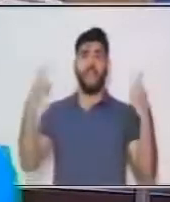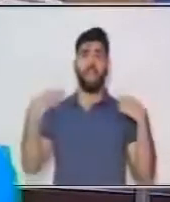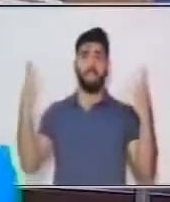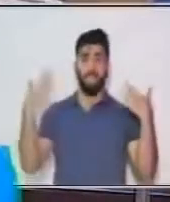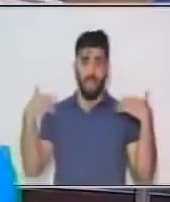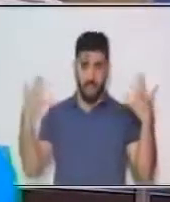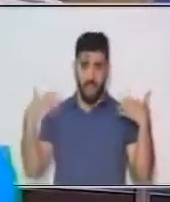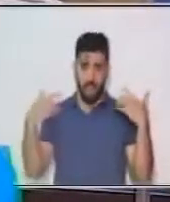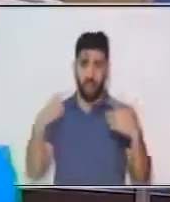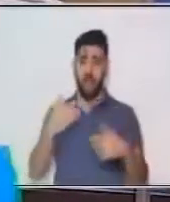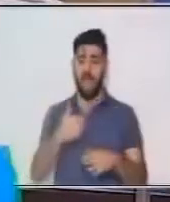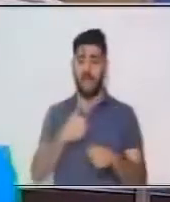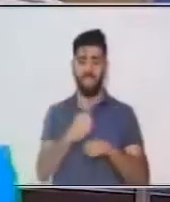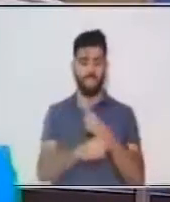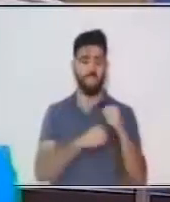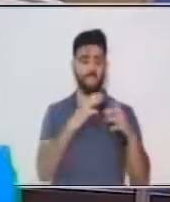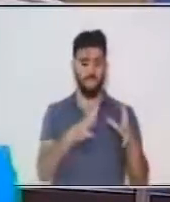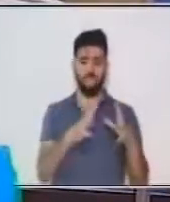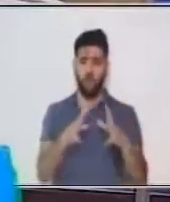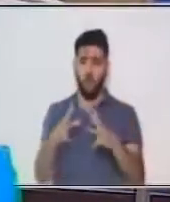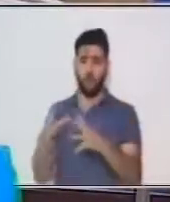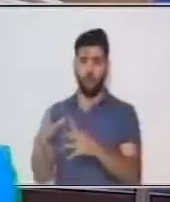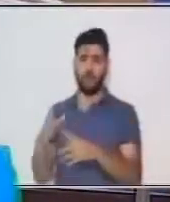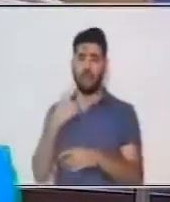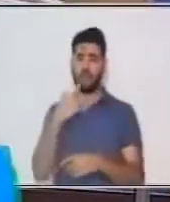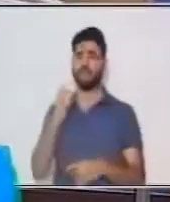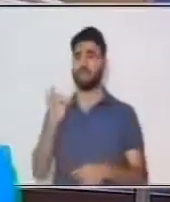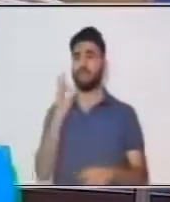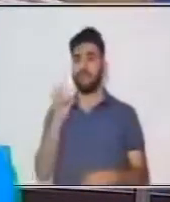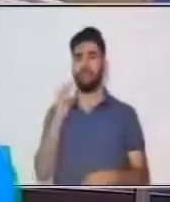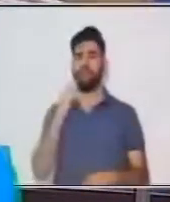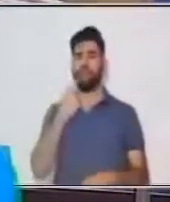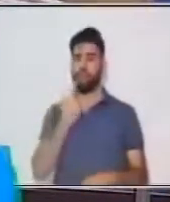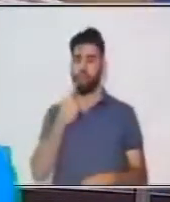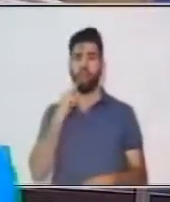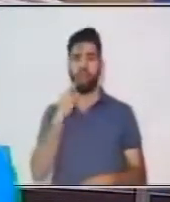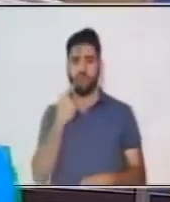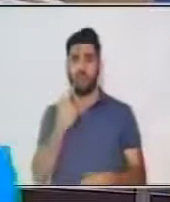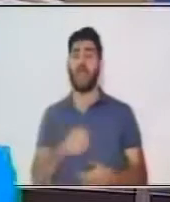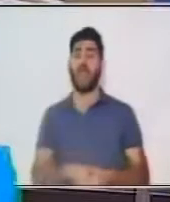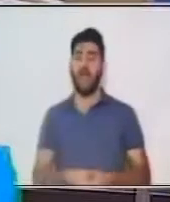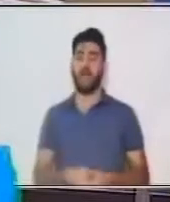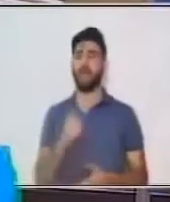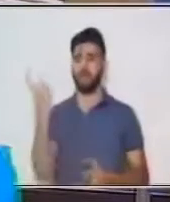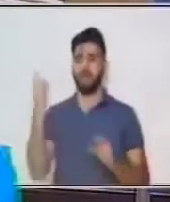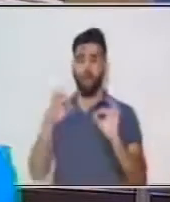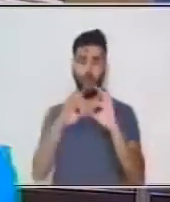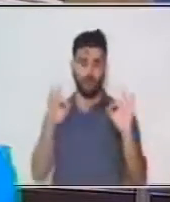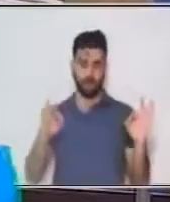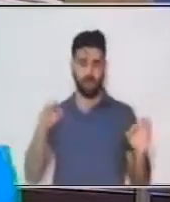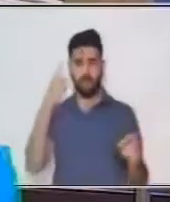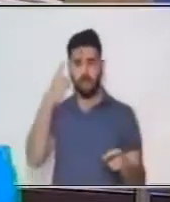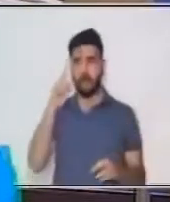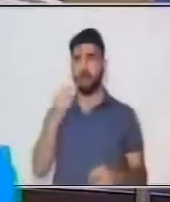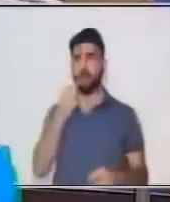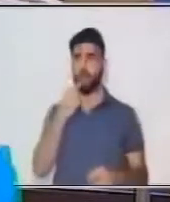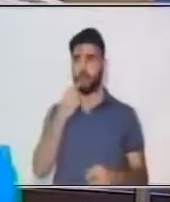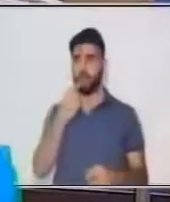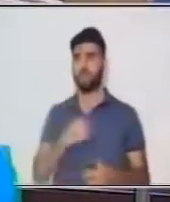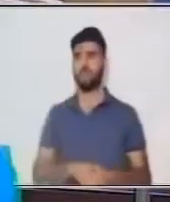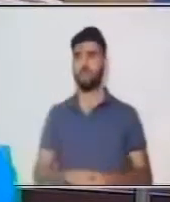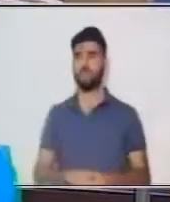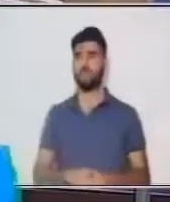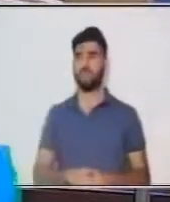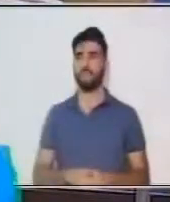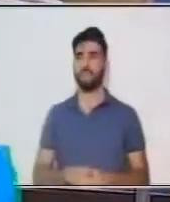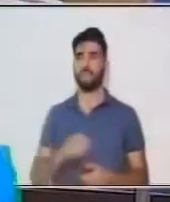frutas, con un sabor dulce y fresco. ¿Cómo percibimos sabores? Por el sentido del gusto. Es agradable ver las